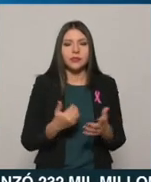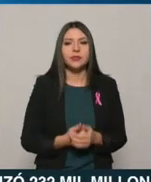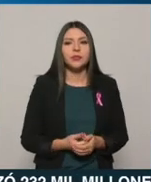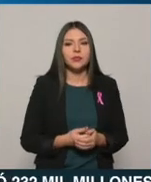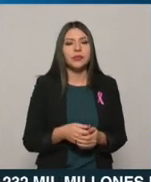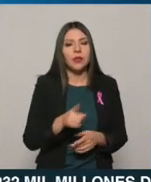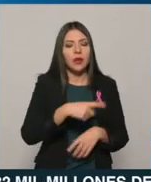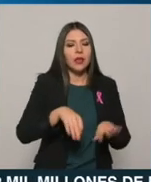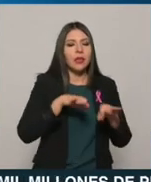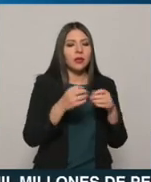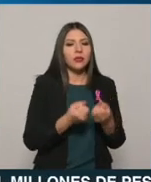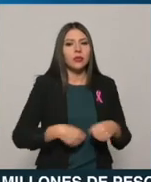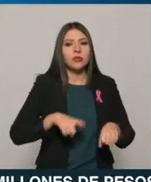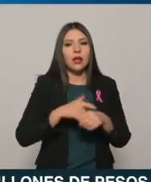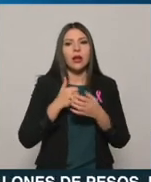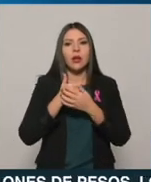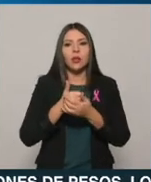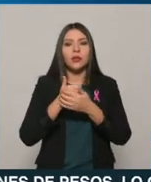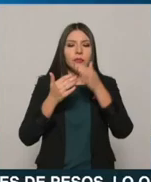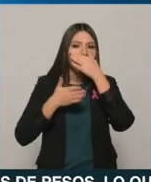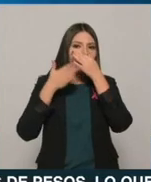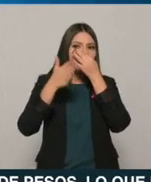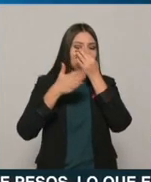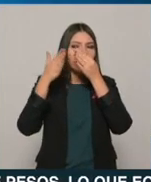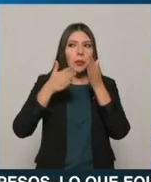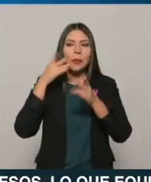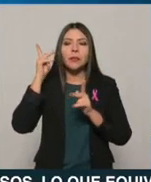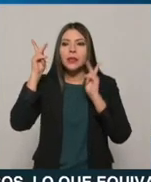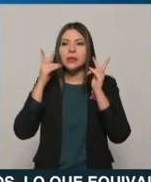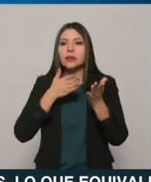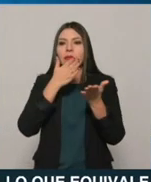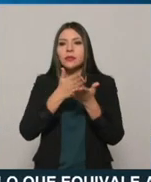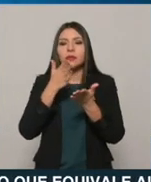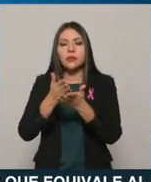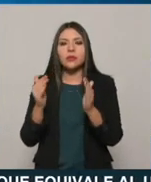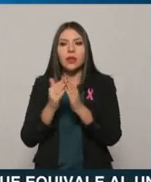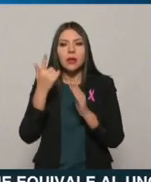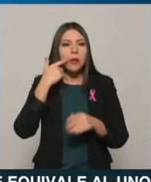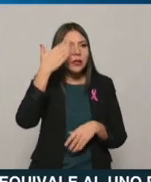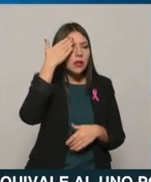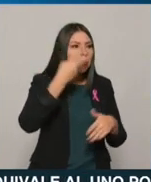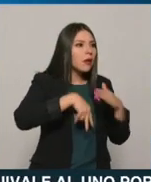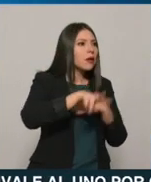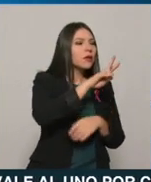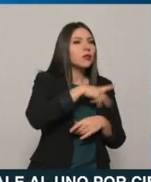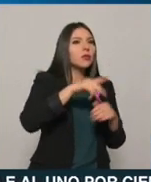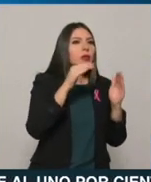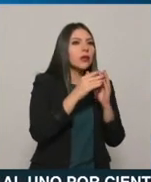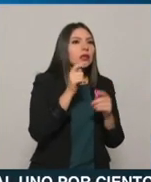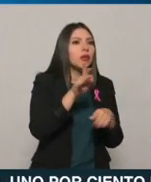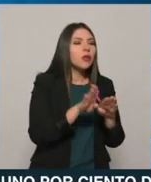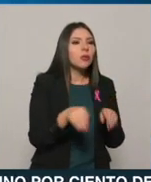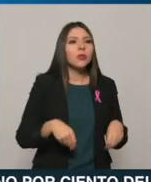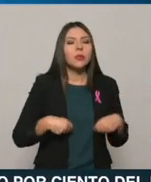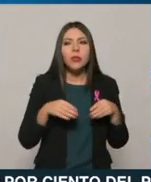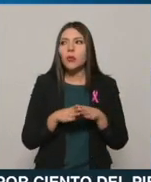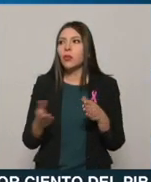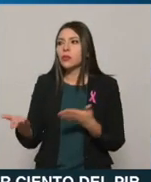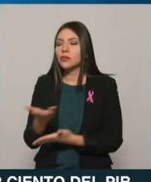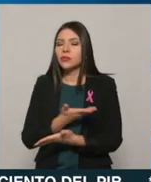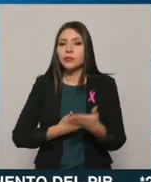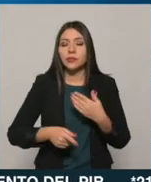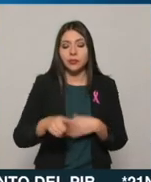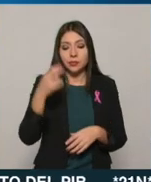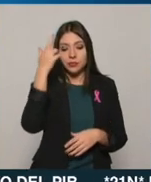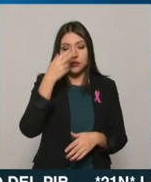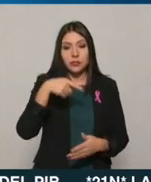visitas domiciliarias para conocer los contextos de vida, principalmente del ámbito familiar. Y el Centro de Convivencia Familiar